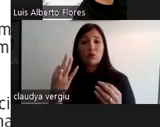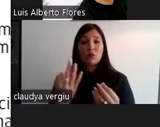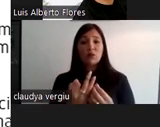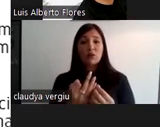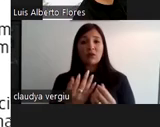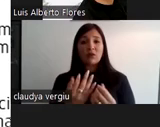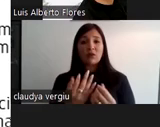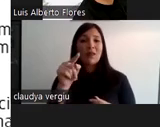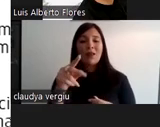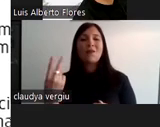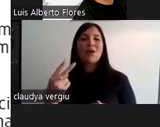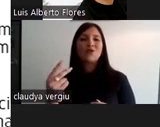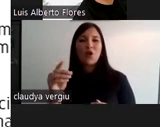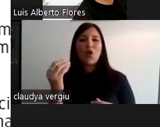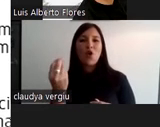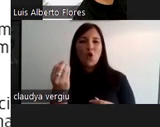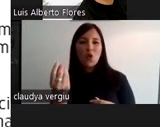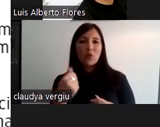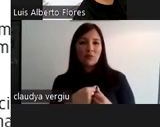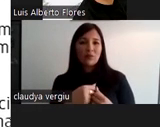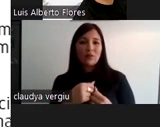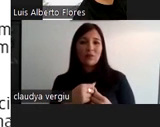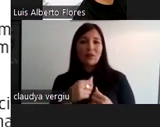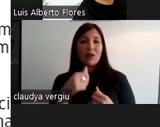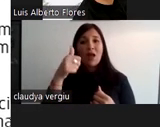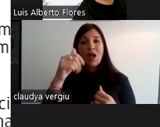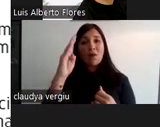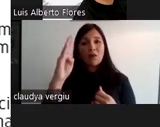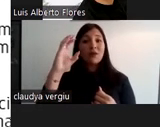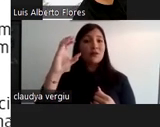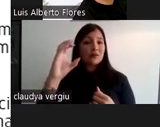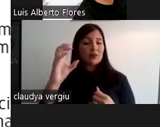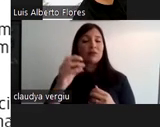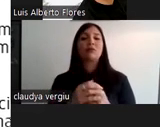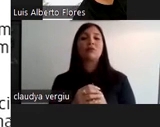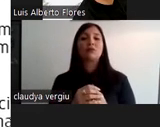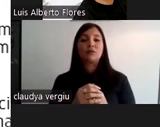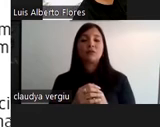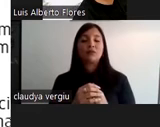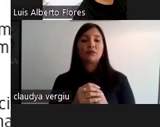vatoxiacionista joven y que pertenece a los niveles socioeconómicos A B y C